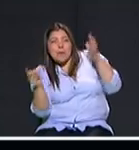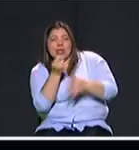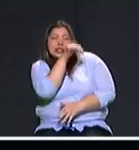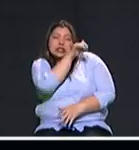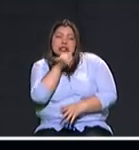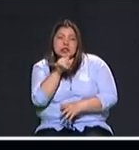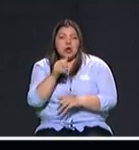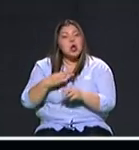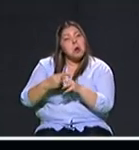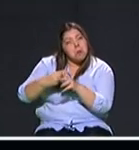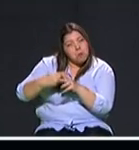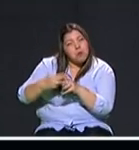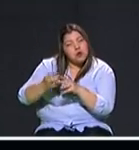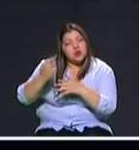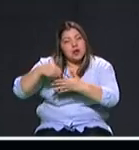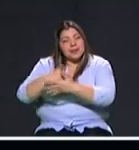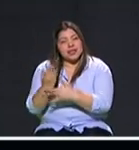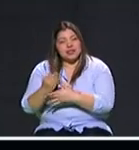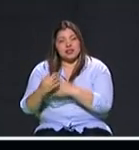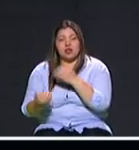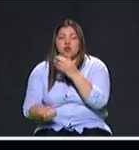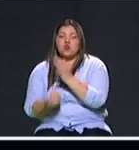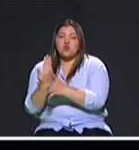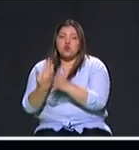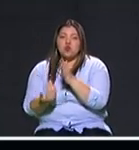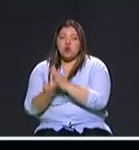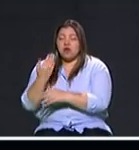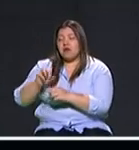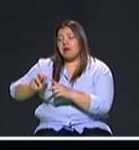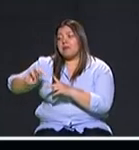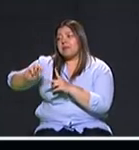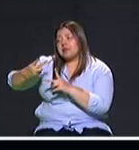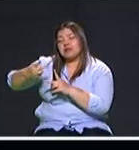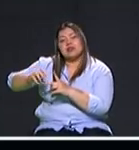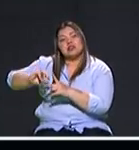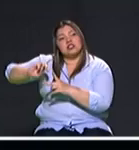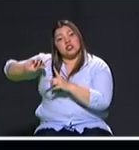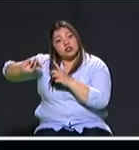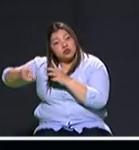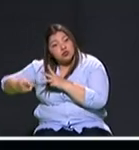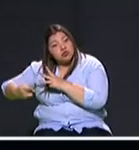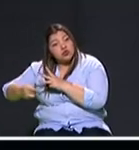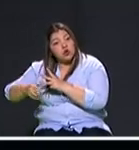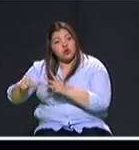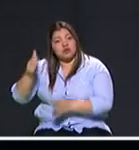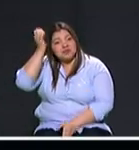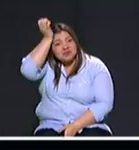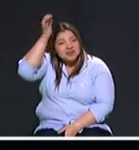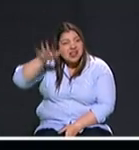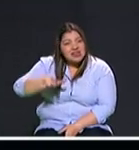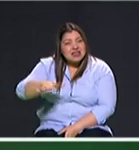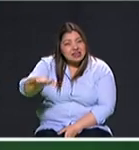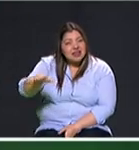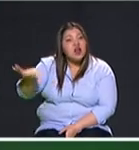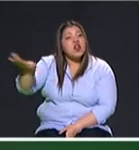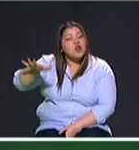proceso vamos a tener otras cárceles como una una segunda ampliación de la carril de pedregal